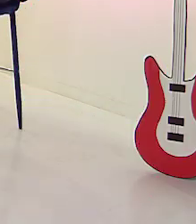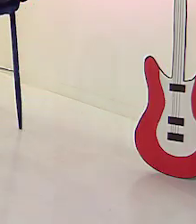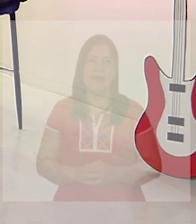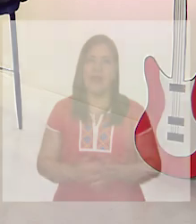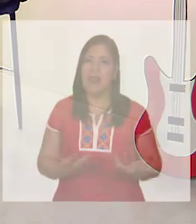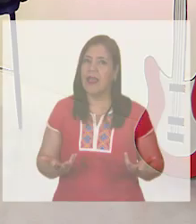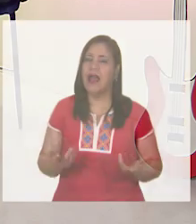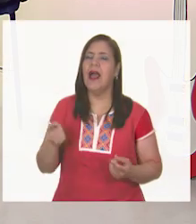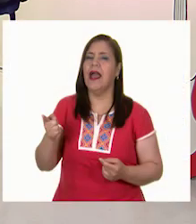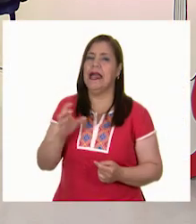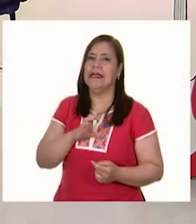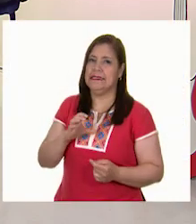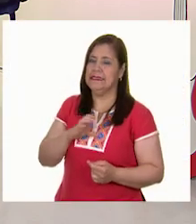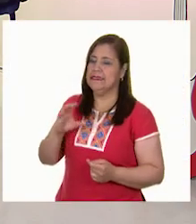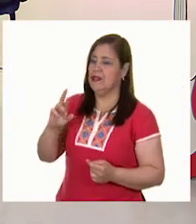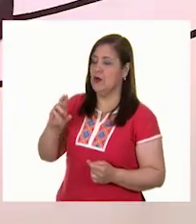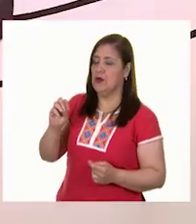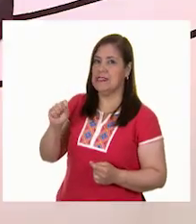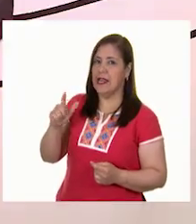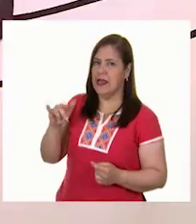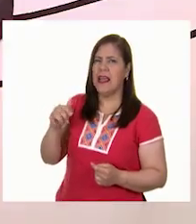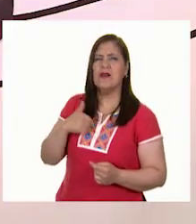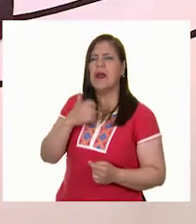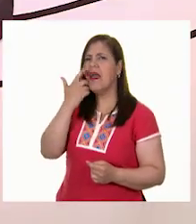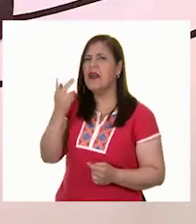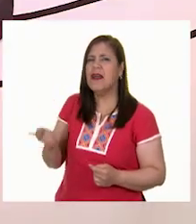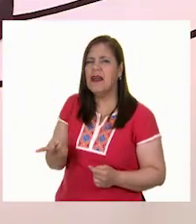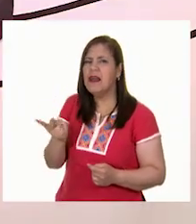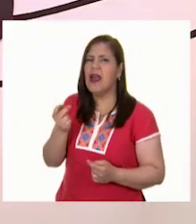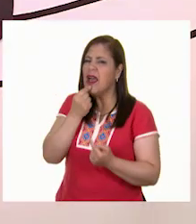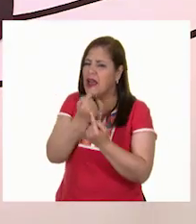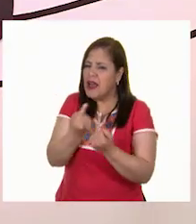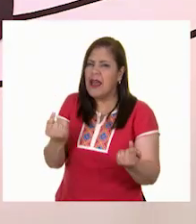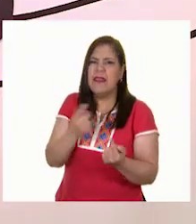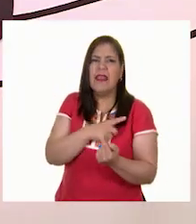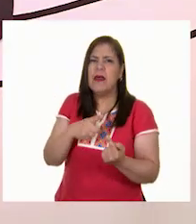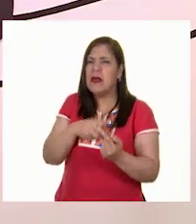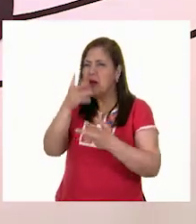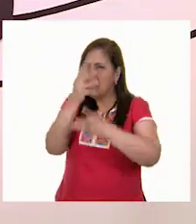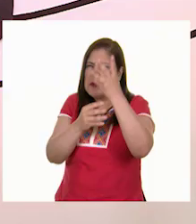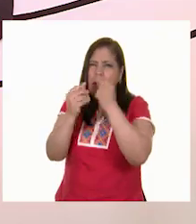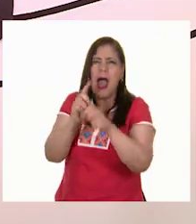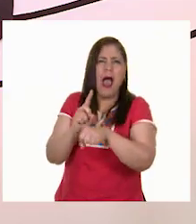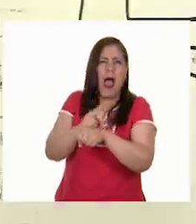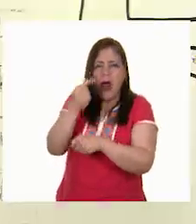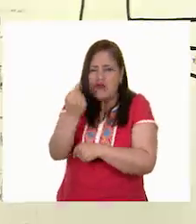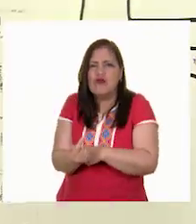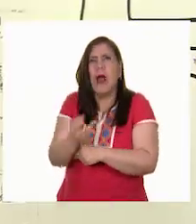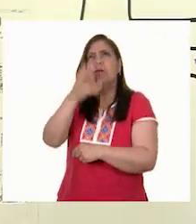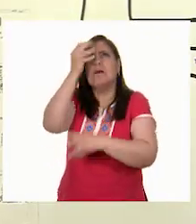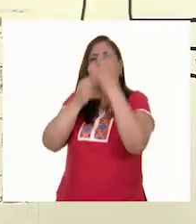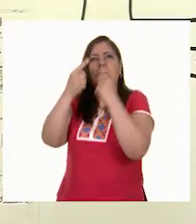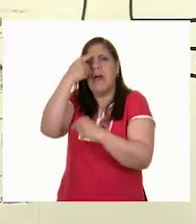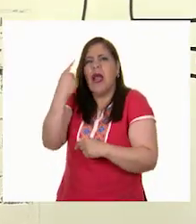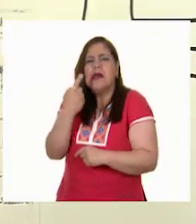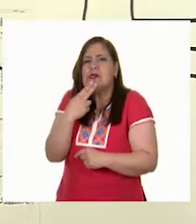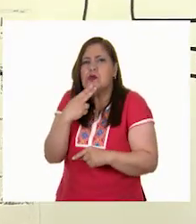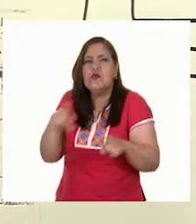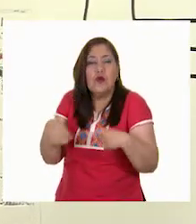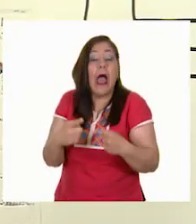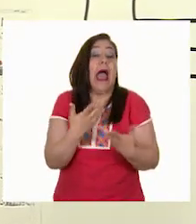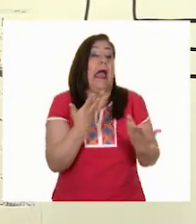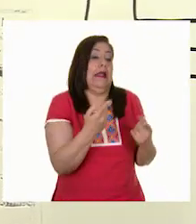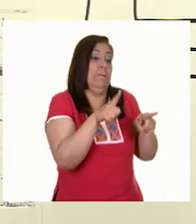Oye, querida Rosalía, yo te quería preguntar, ¿por qué crees que los niños deben de aprender música desde chiquititos? Ah, porque la música es el